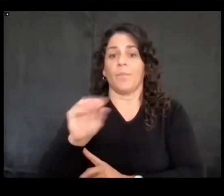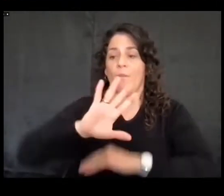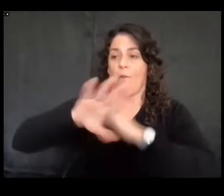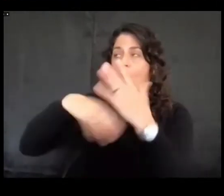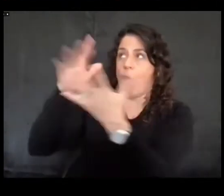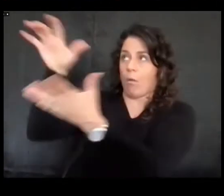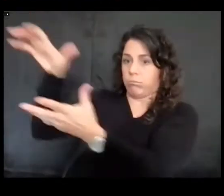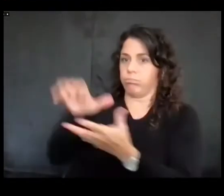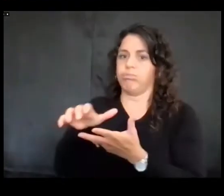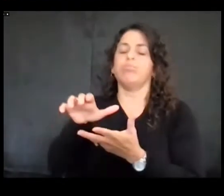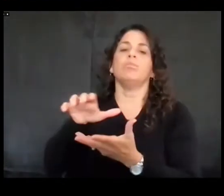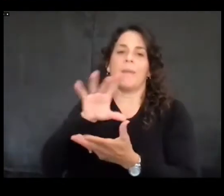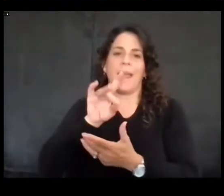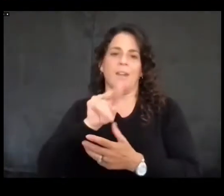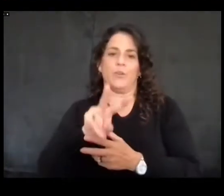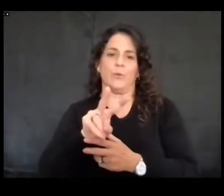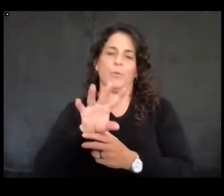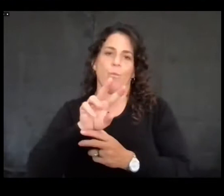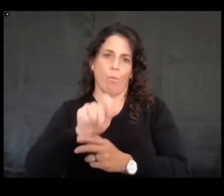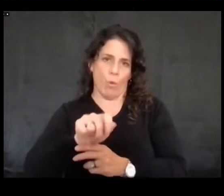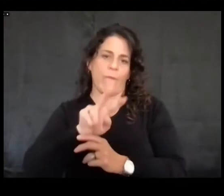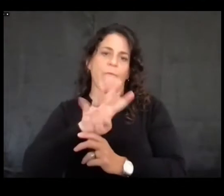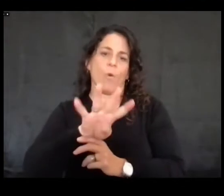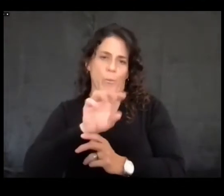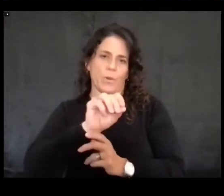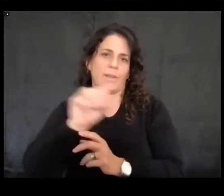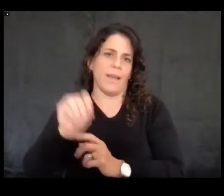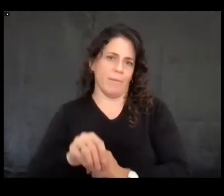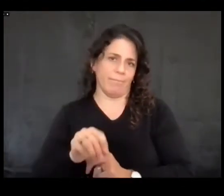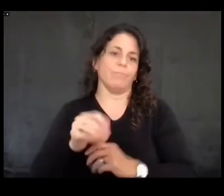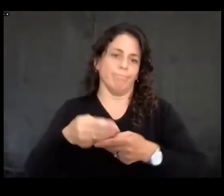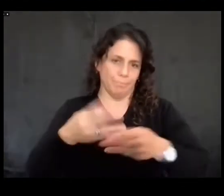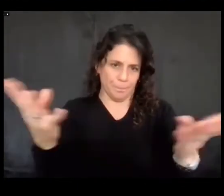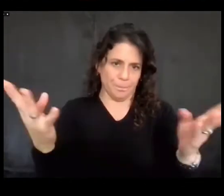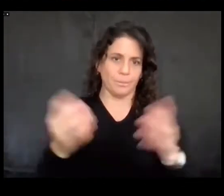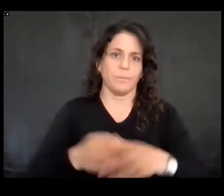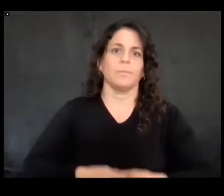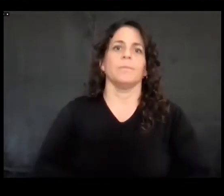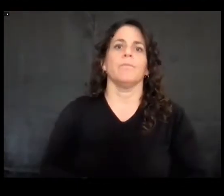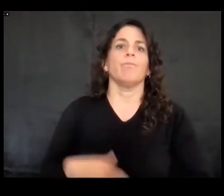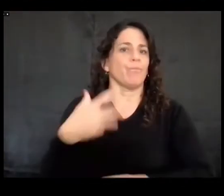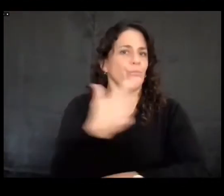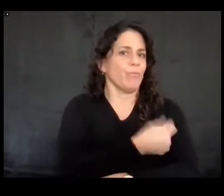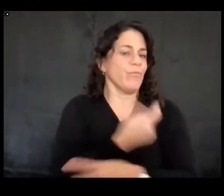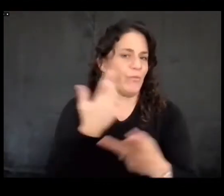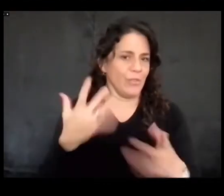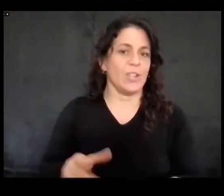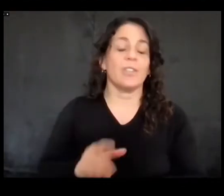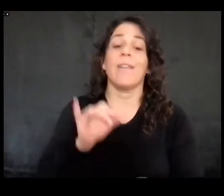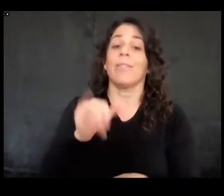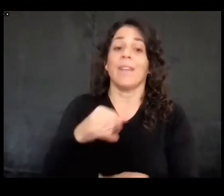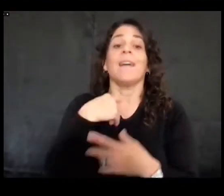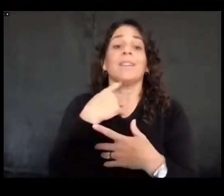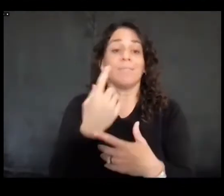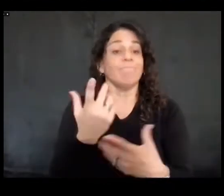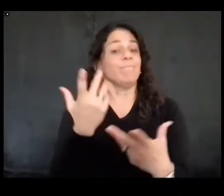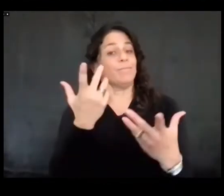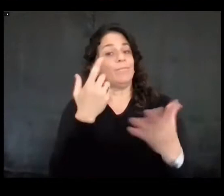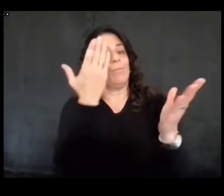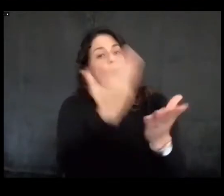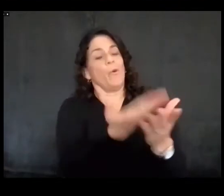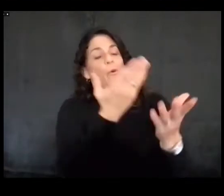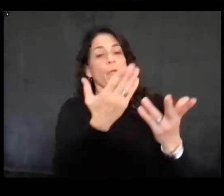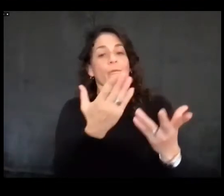de las dosis asignadas que hemos recibido está realmente 50 la historia que